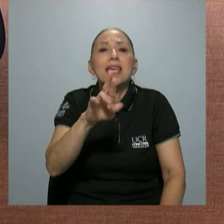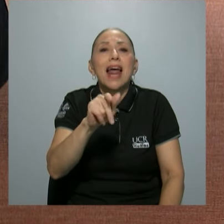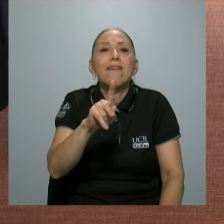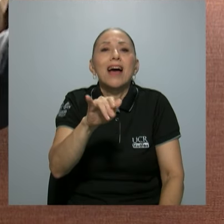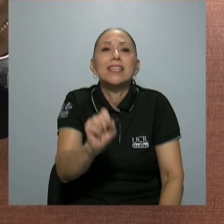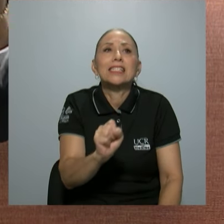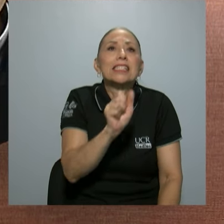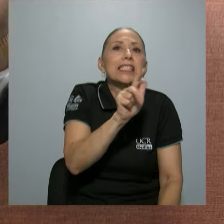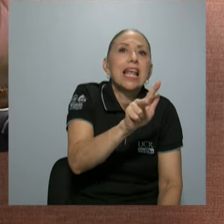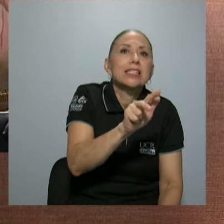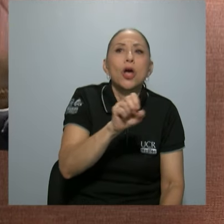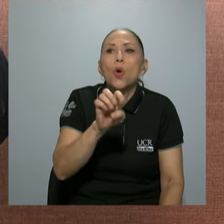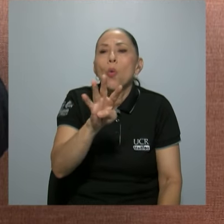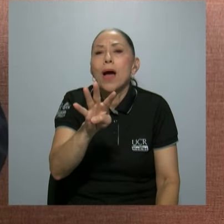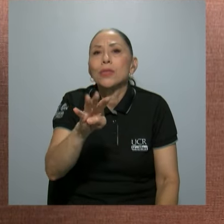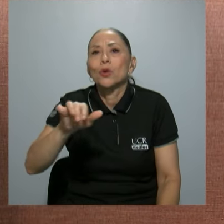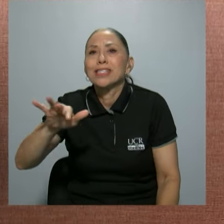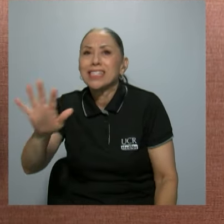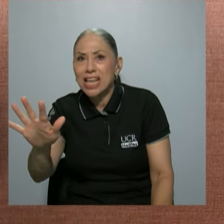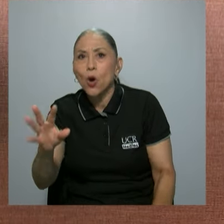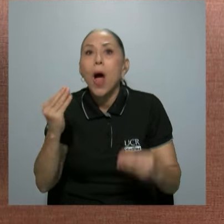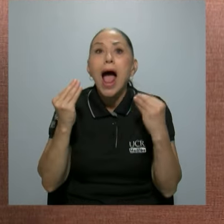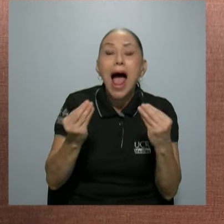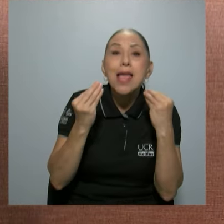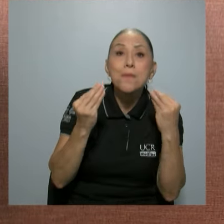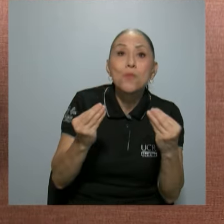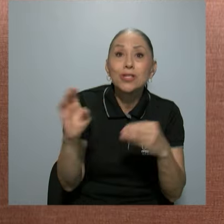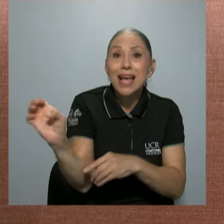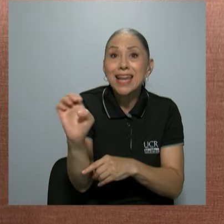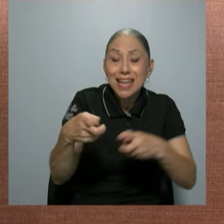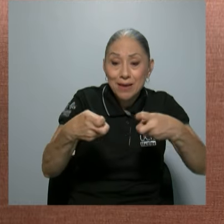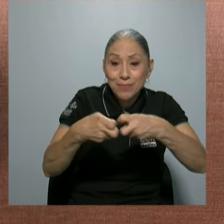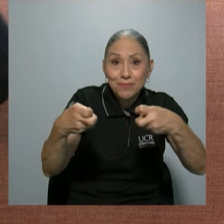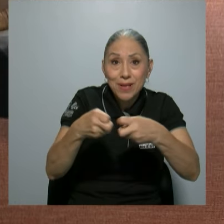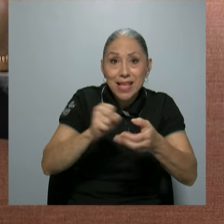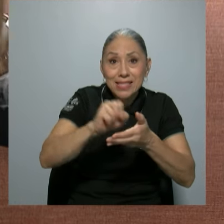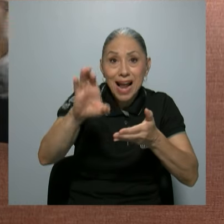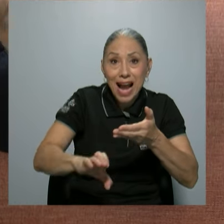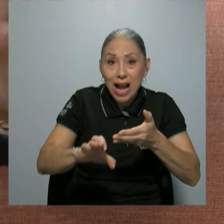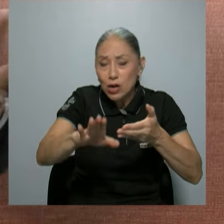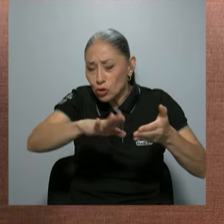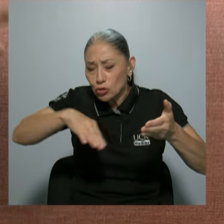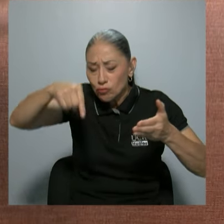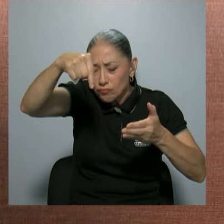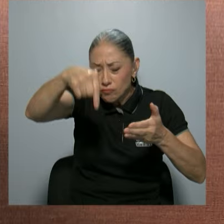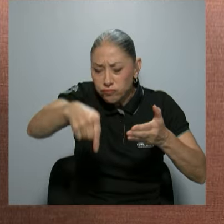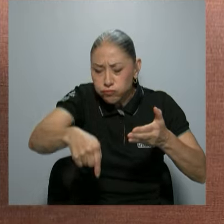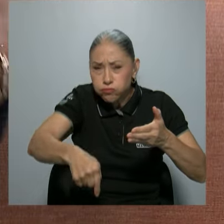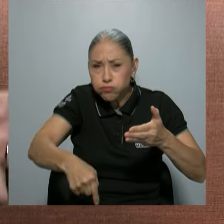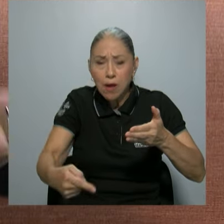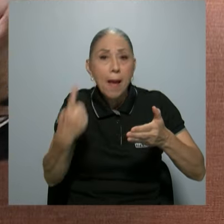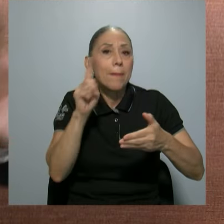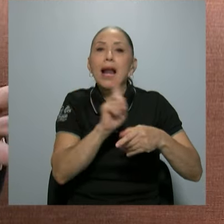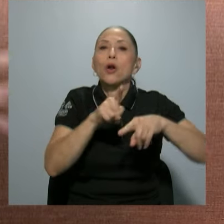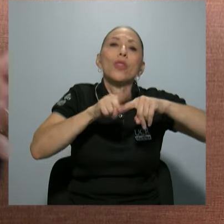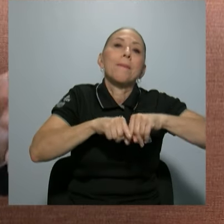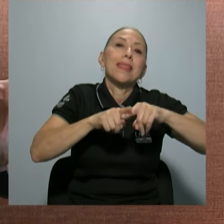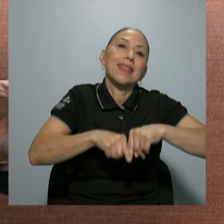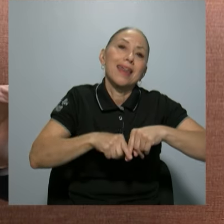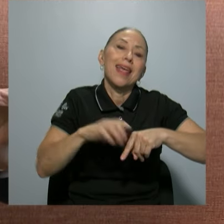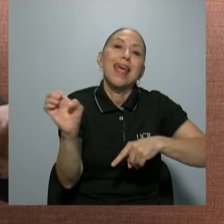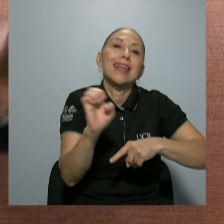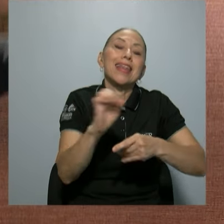yacimientos enormes de geotermia en San Carlos que hay que explotar, para no depender exclusivamente de la energía que es limpia y